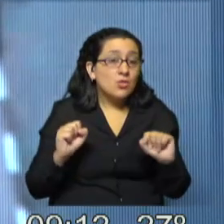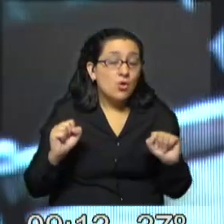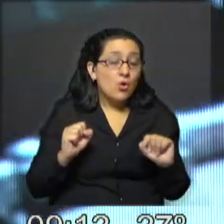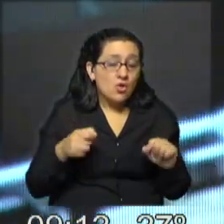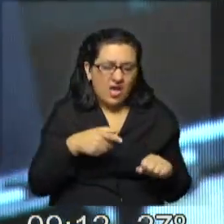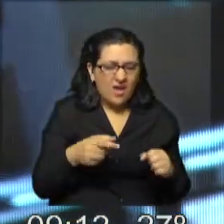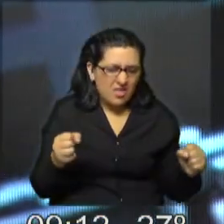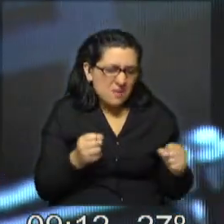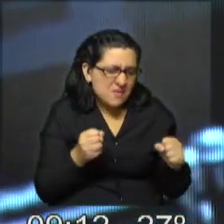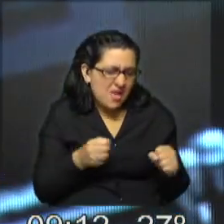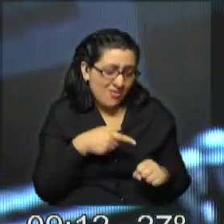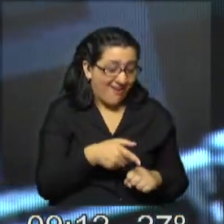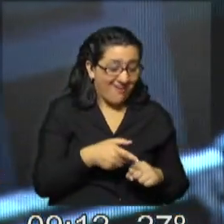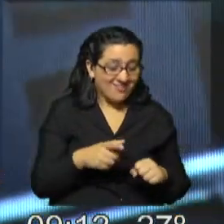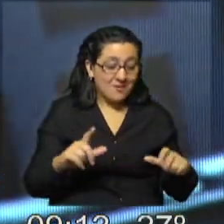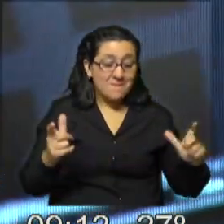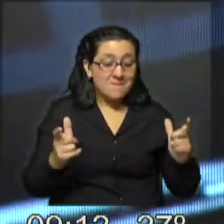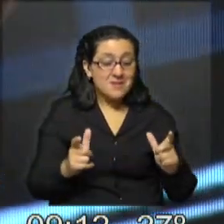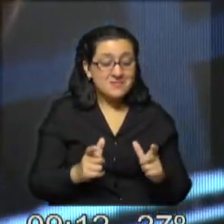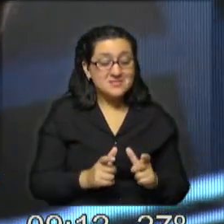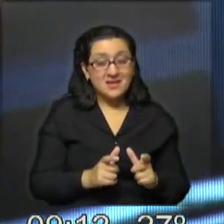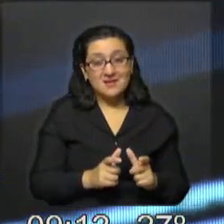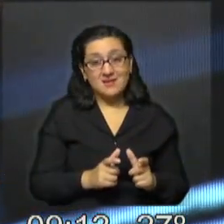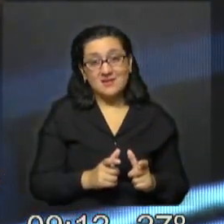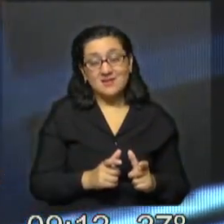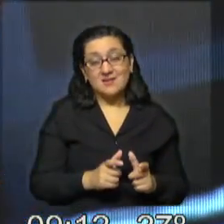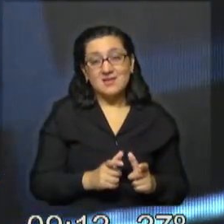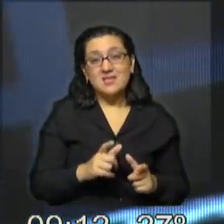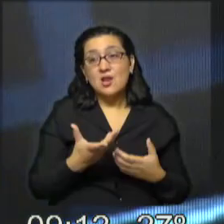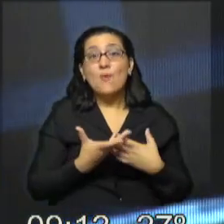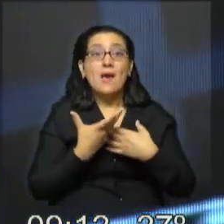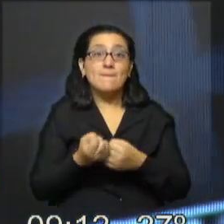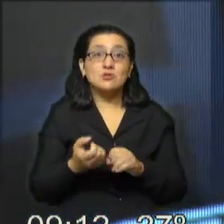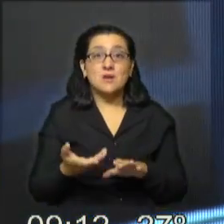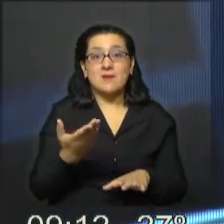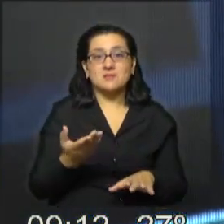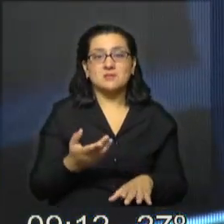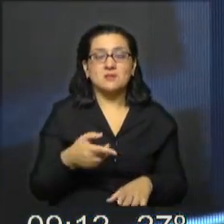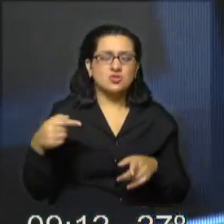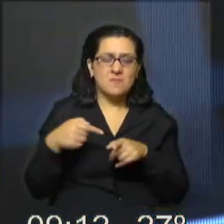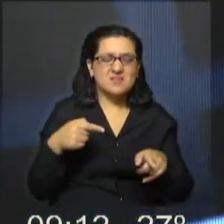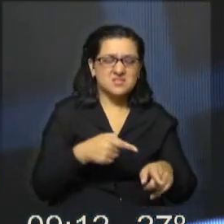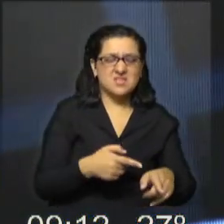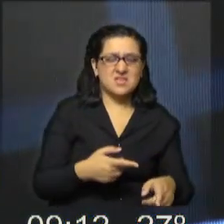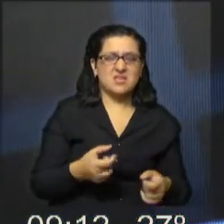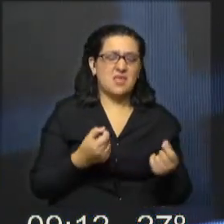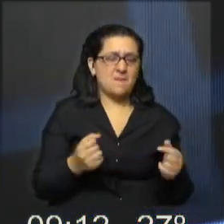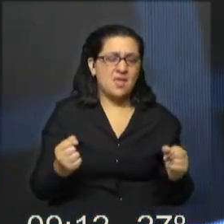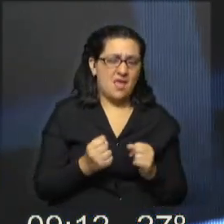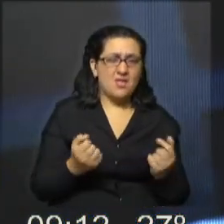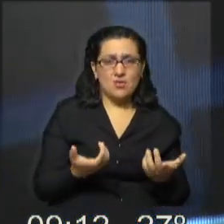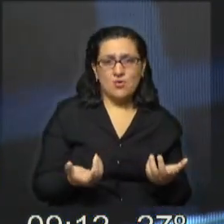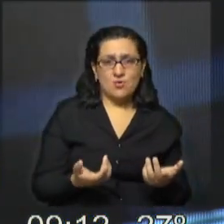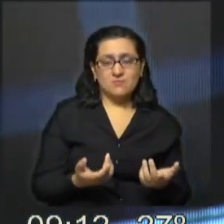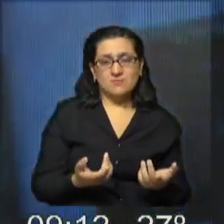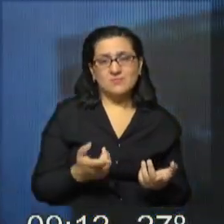lograr mitigar la poca adhesión que tiene a su proyecto. ¿Tá? Entonces atemoriza, persigue, ¿no? Y